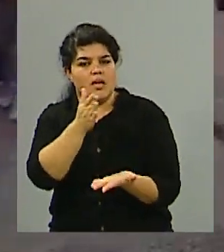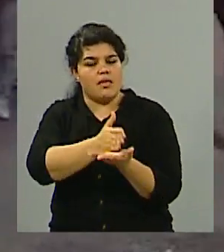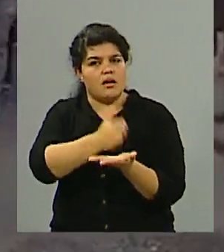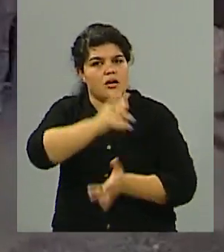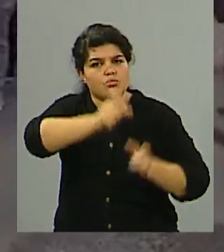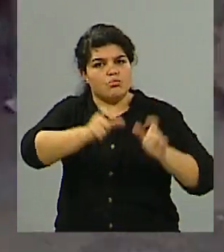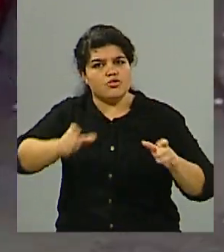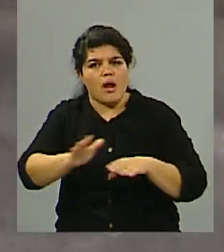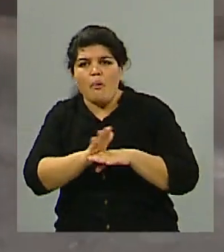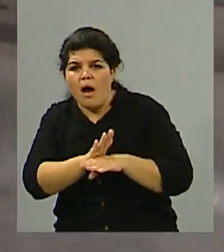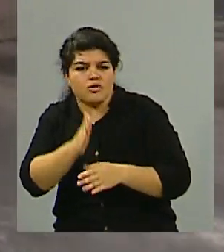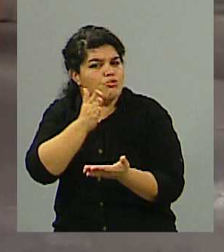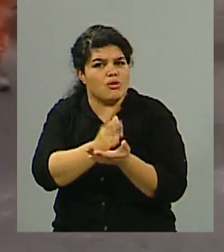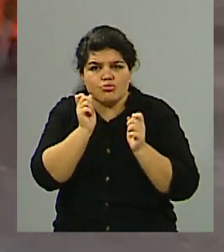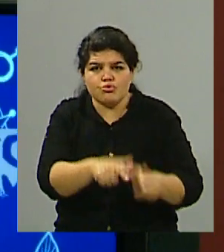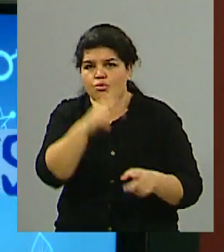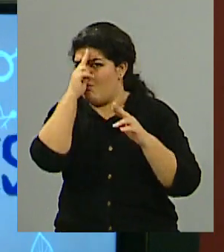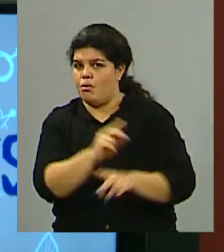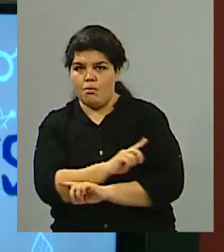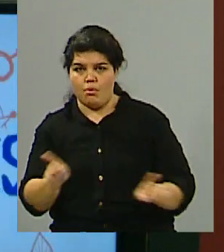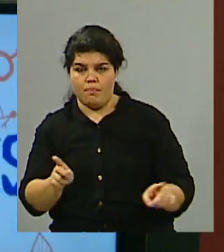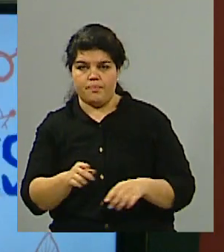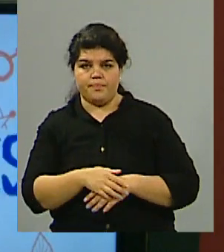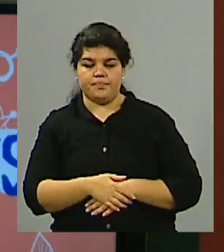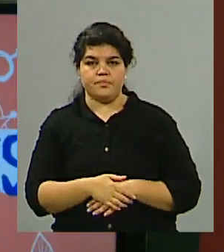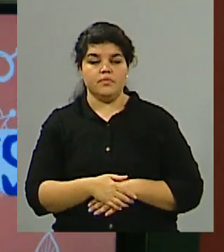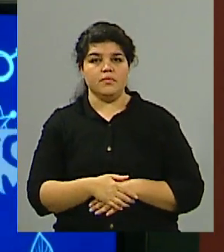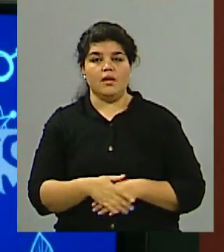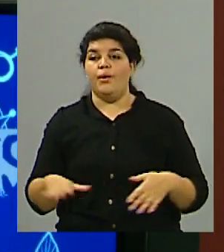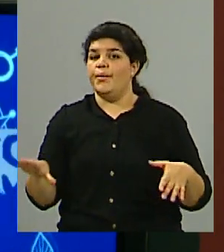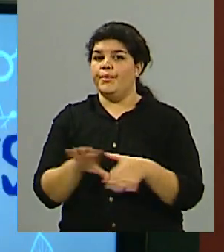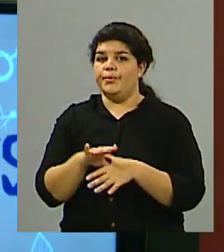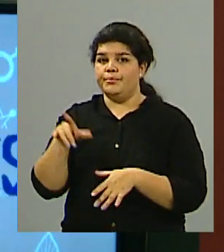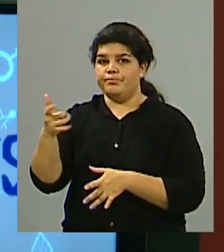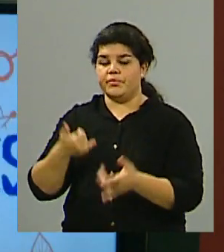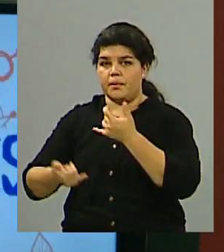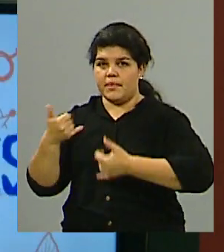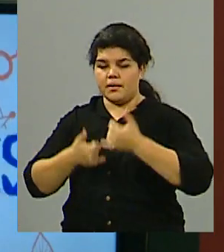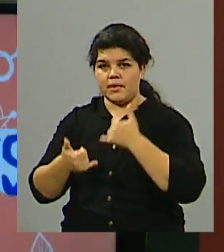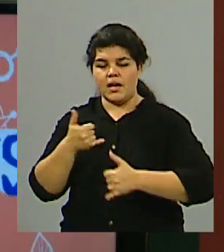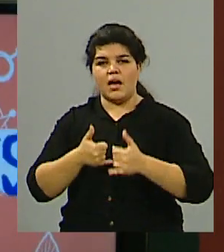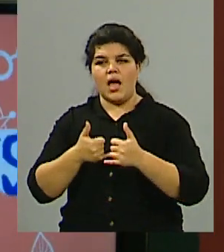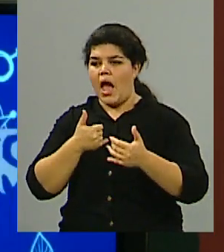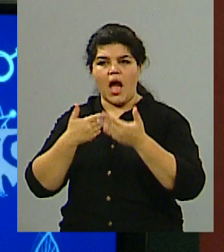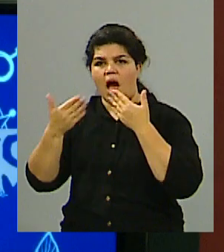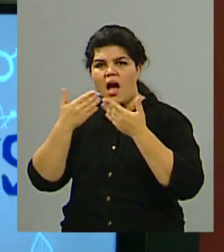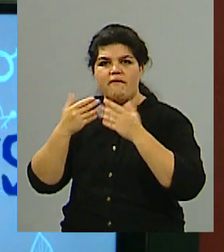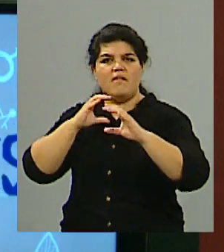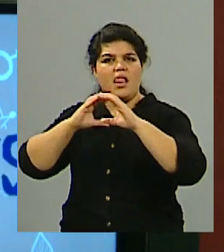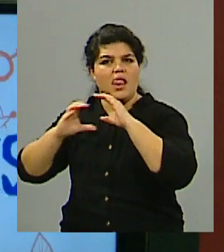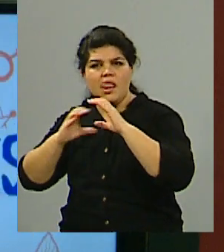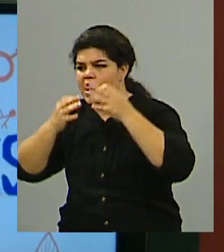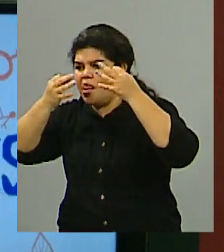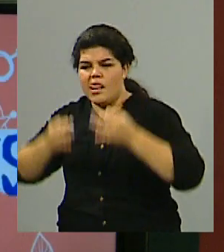cualquier persona. Ñuspi, justamente también lo explicabas, en este tema de falta del diálogo, puntualmente en relación a los